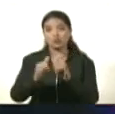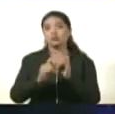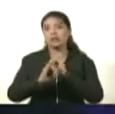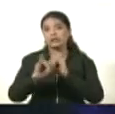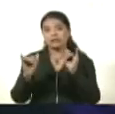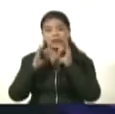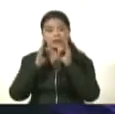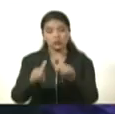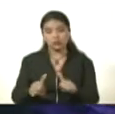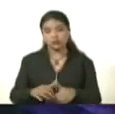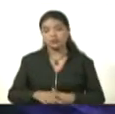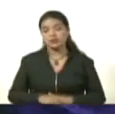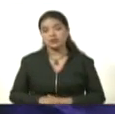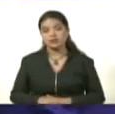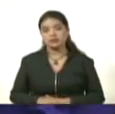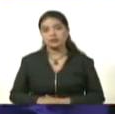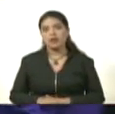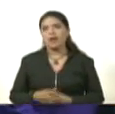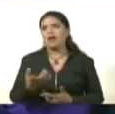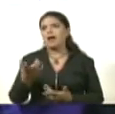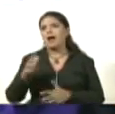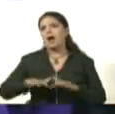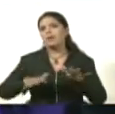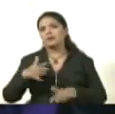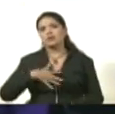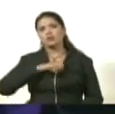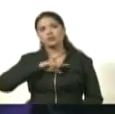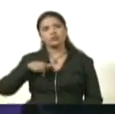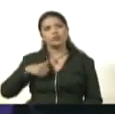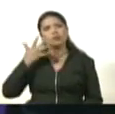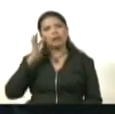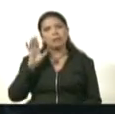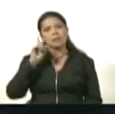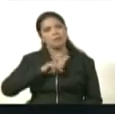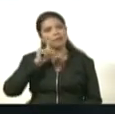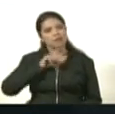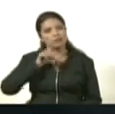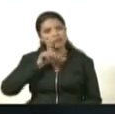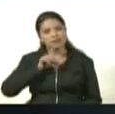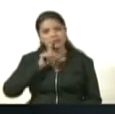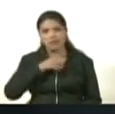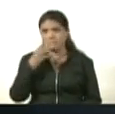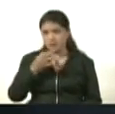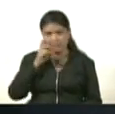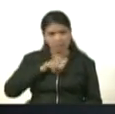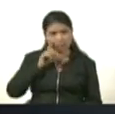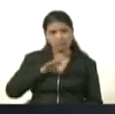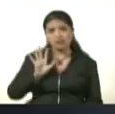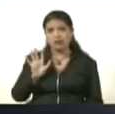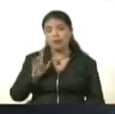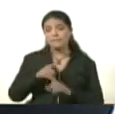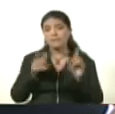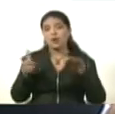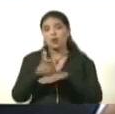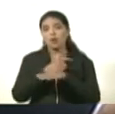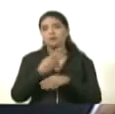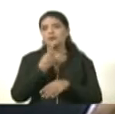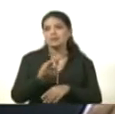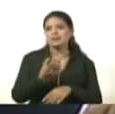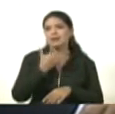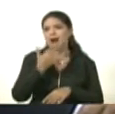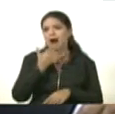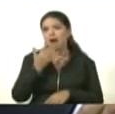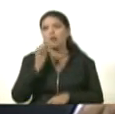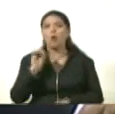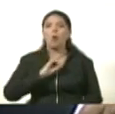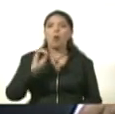han venido haciendo, ¿no? Y a veces nosotros creemos que es mentira. Y es mentira. Y el Ejecutivo dice una cosa o